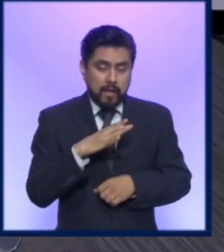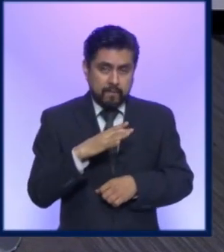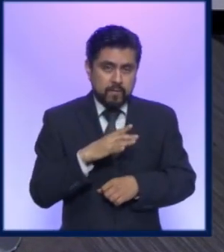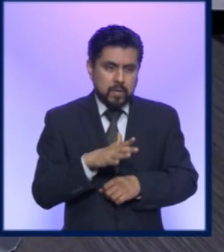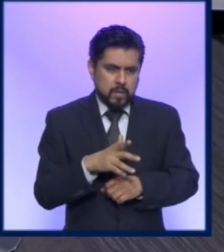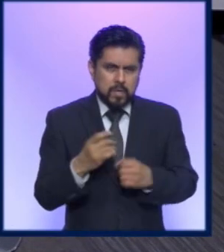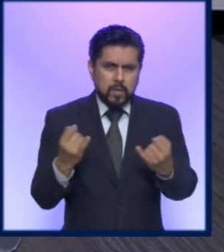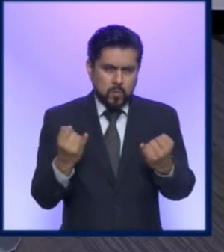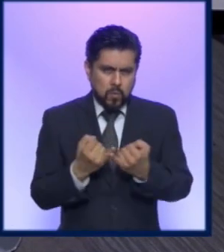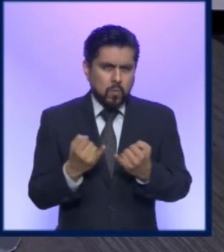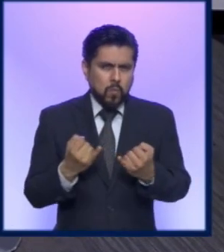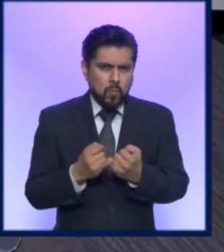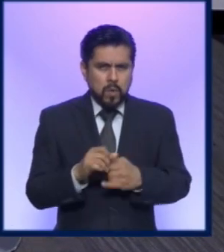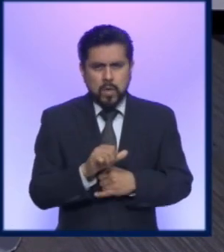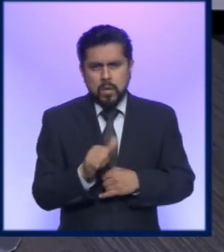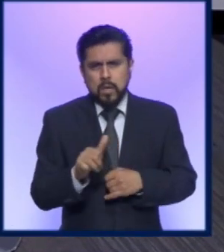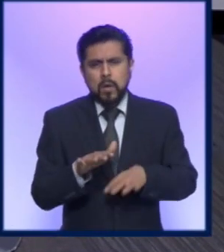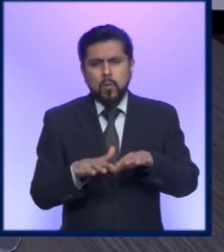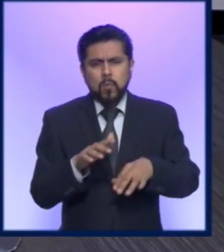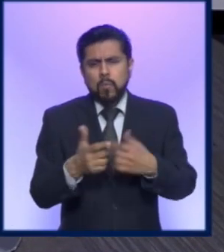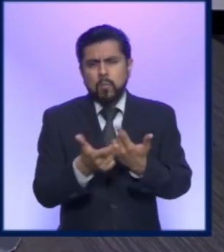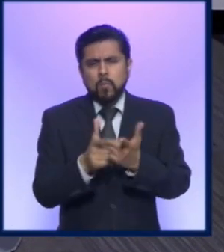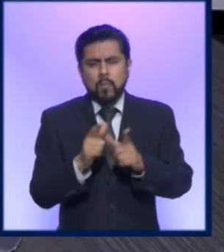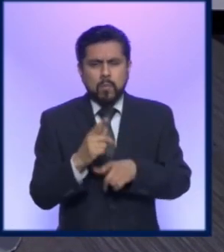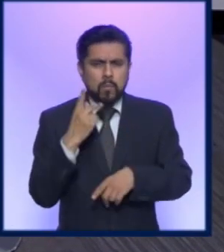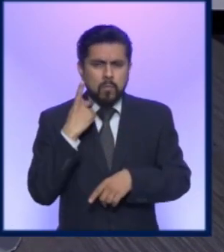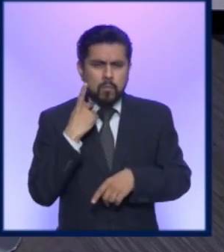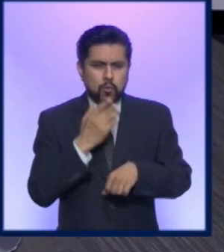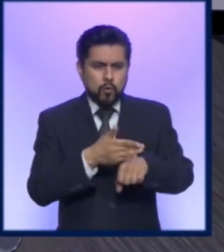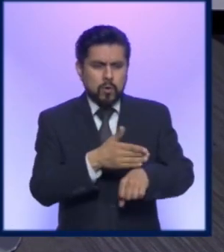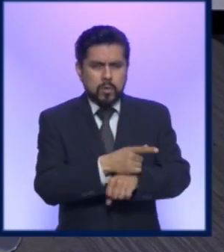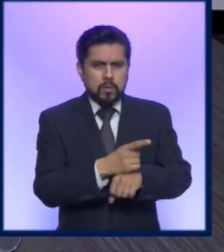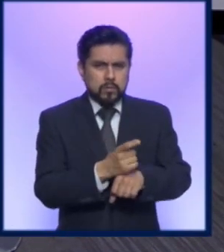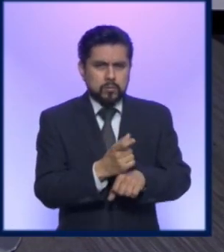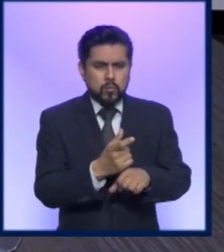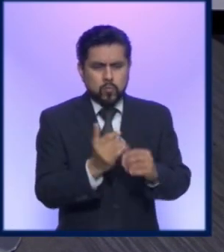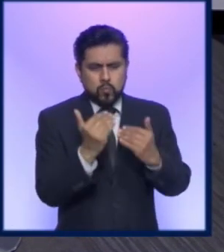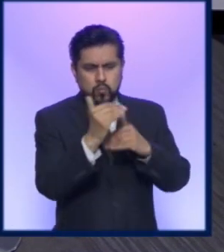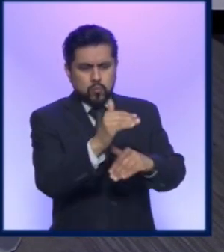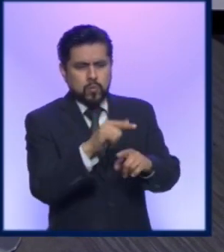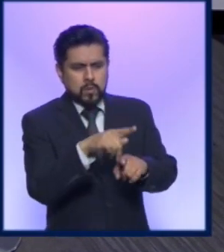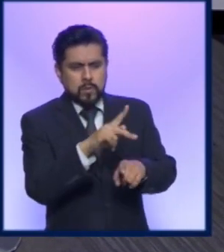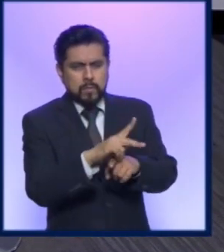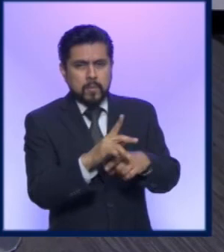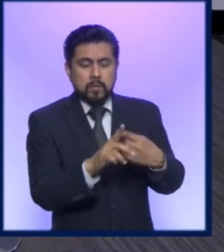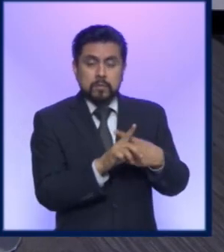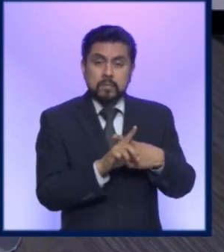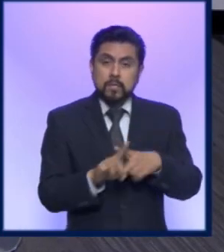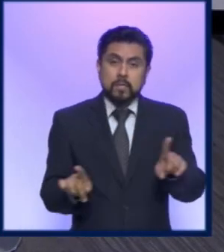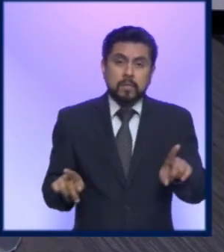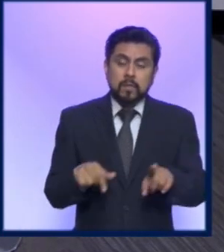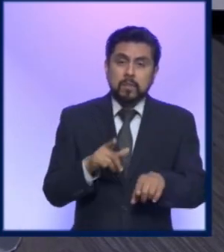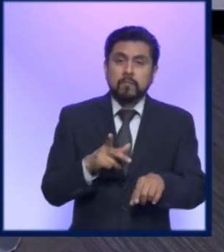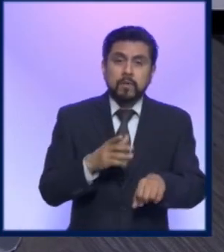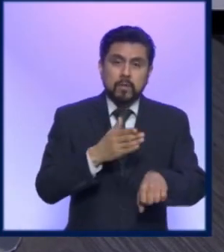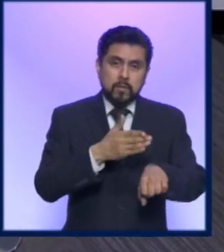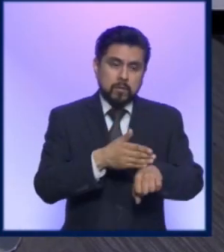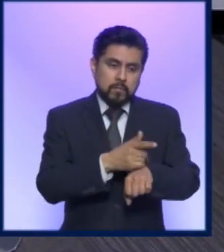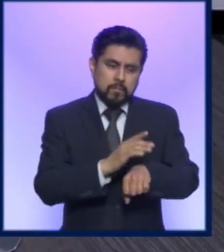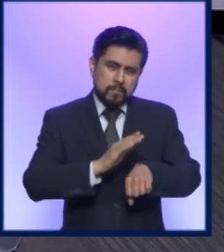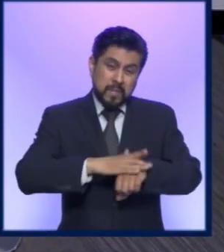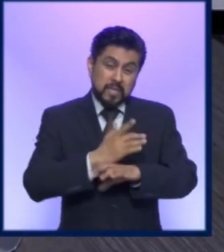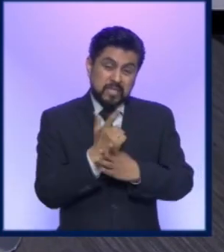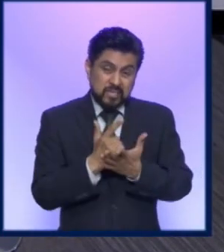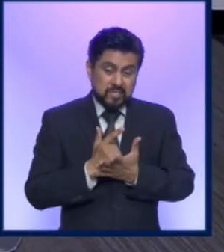similar para los partidos políticos sin embargo la consecuencia jurídica era diferente Es decir se establecía una sanción mucho más gravosa